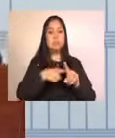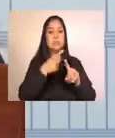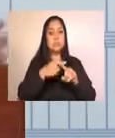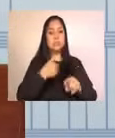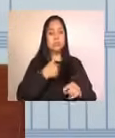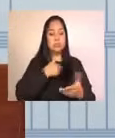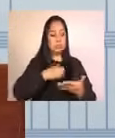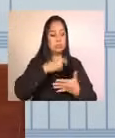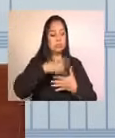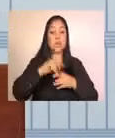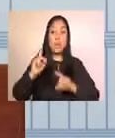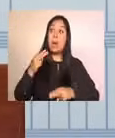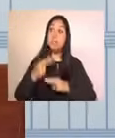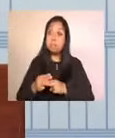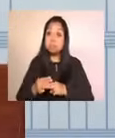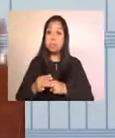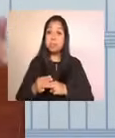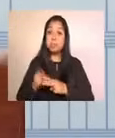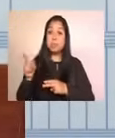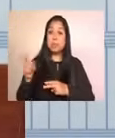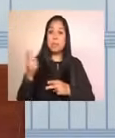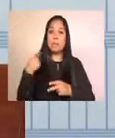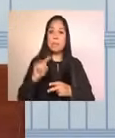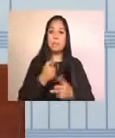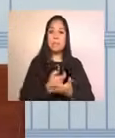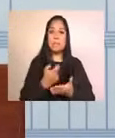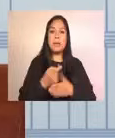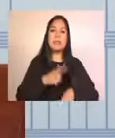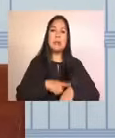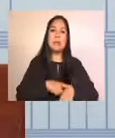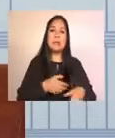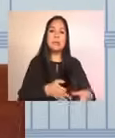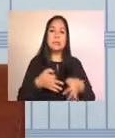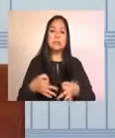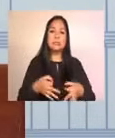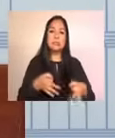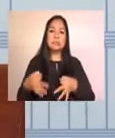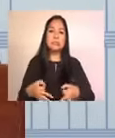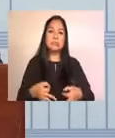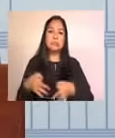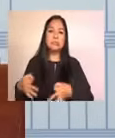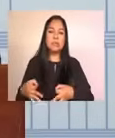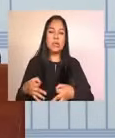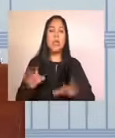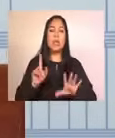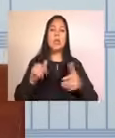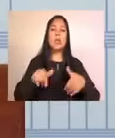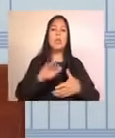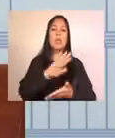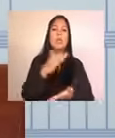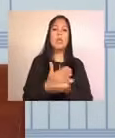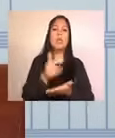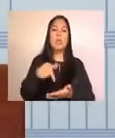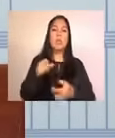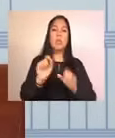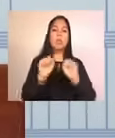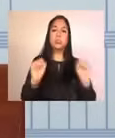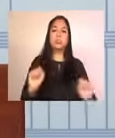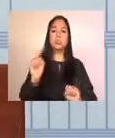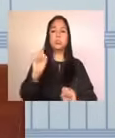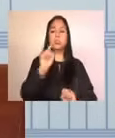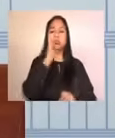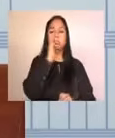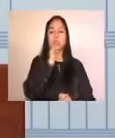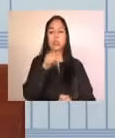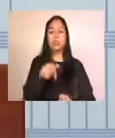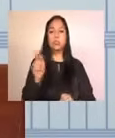se suspendía a manera de habilitar plazos adicionales a los proveedores. Ahora el sistema no va a permitir este